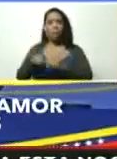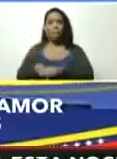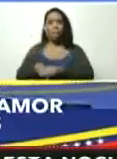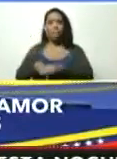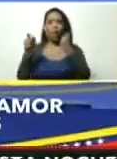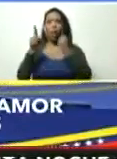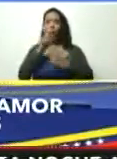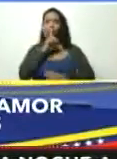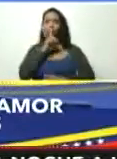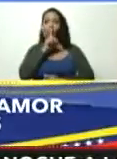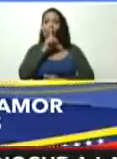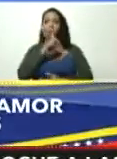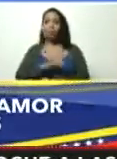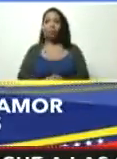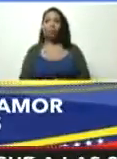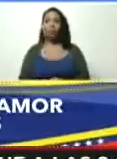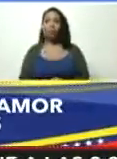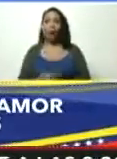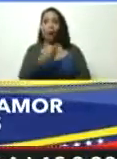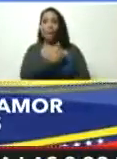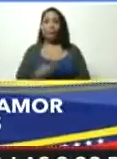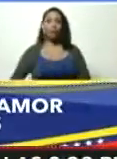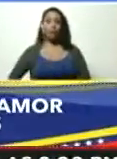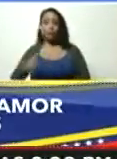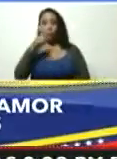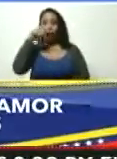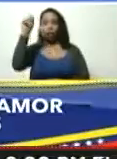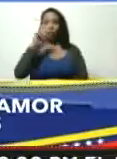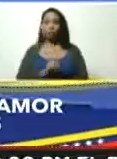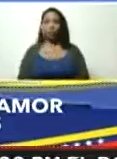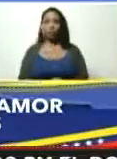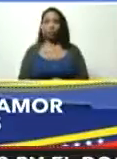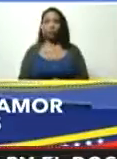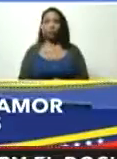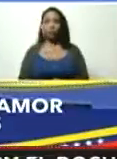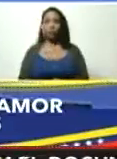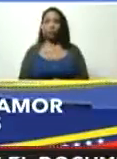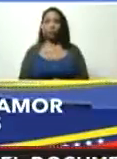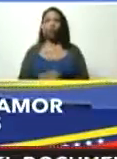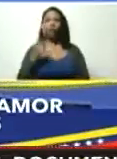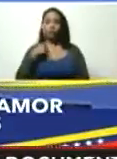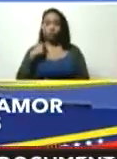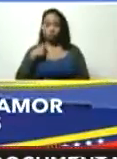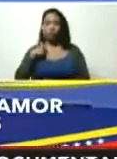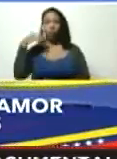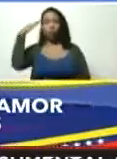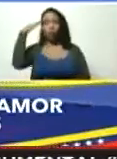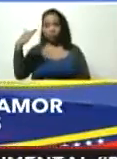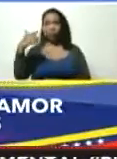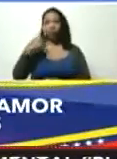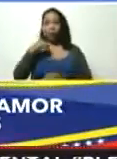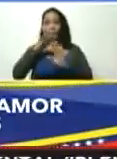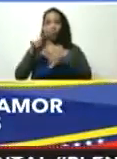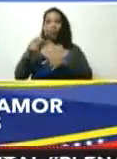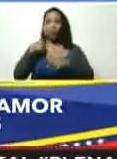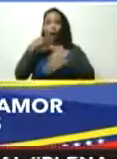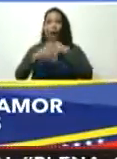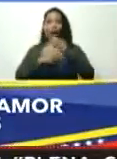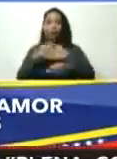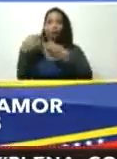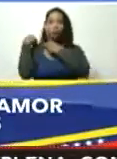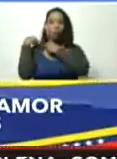total el vicepresidente Nicolás Maduro y dijo, cuente conmigo, comandante, haré lo que me corresponda hacer